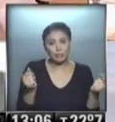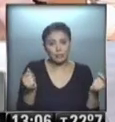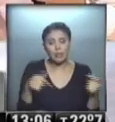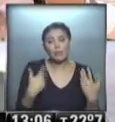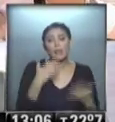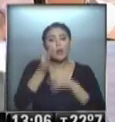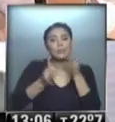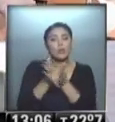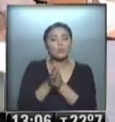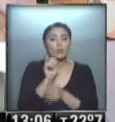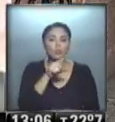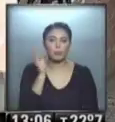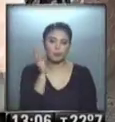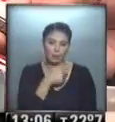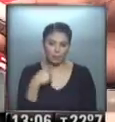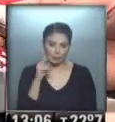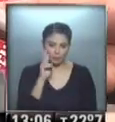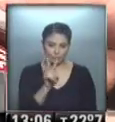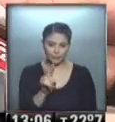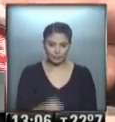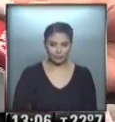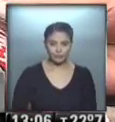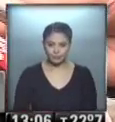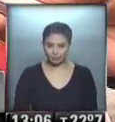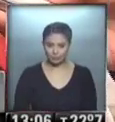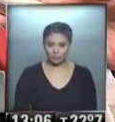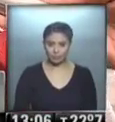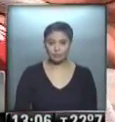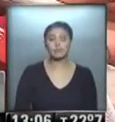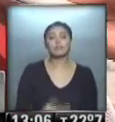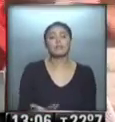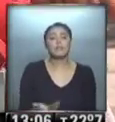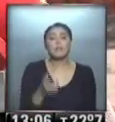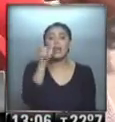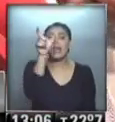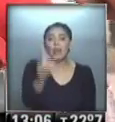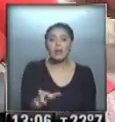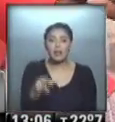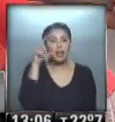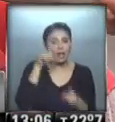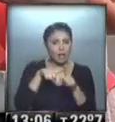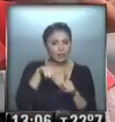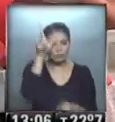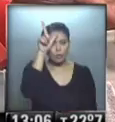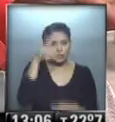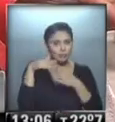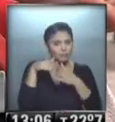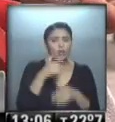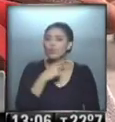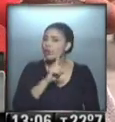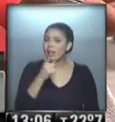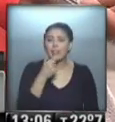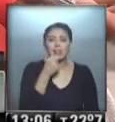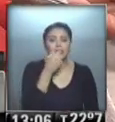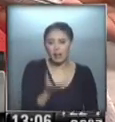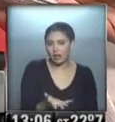pudimos dialogar con su mamá Griselda, que esto decía. Él directamente se negó a declarar, directamente se